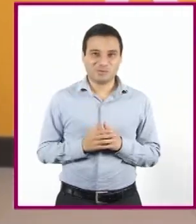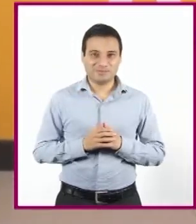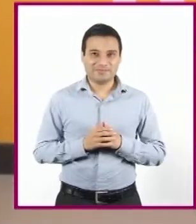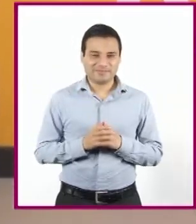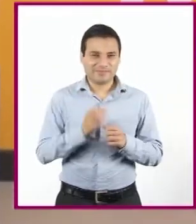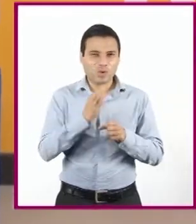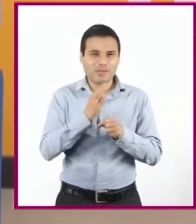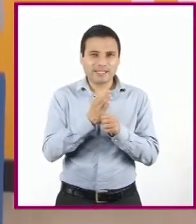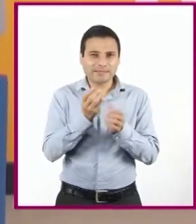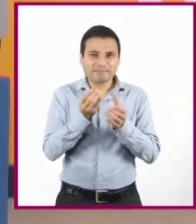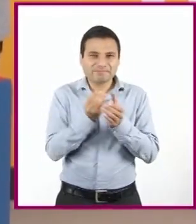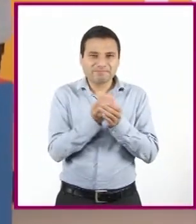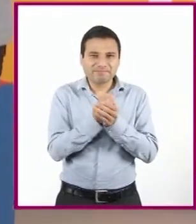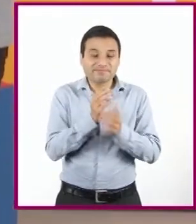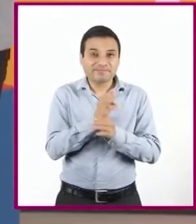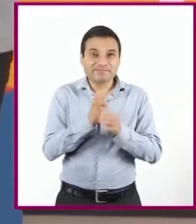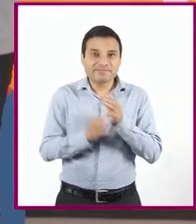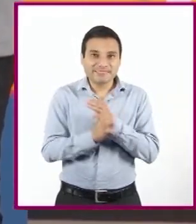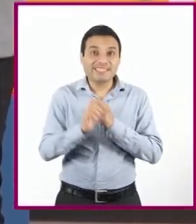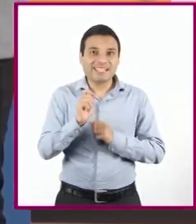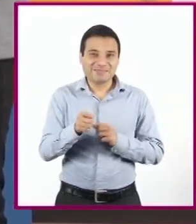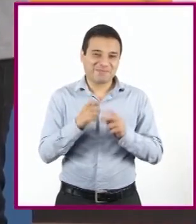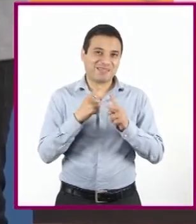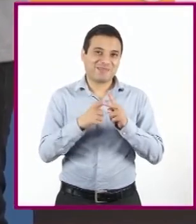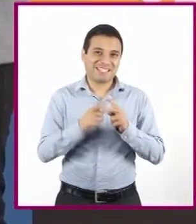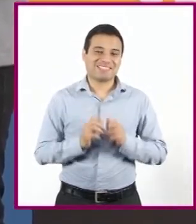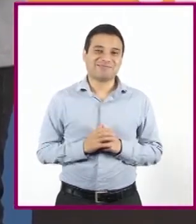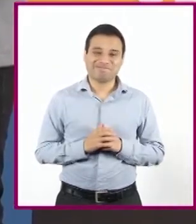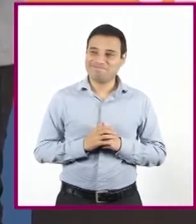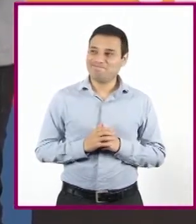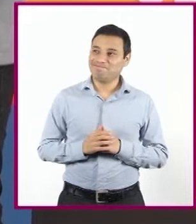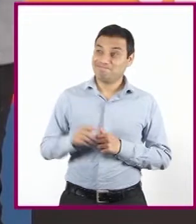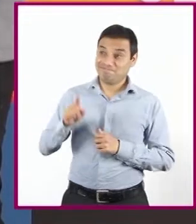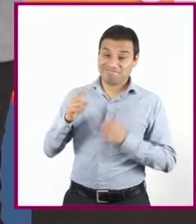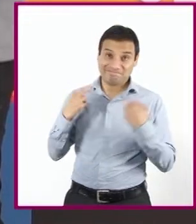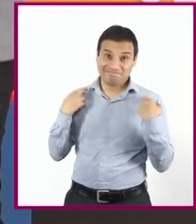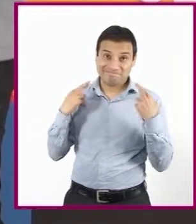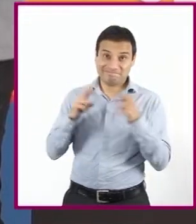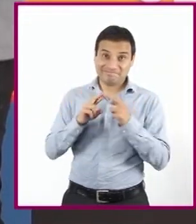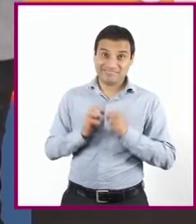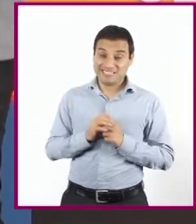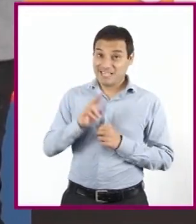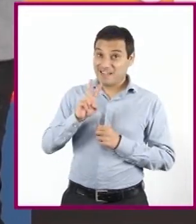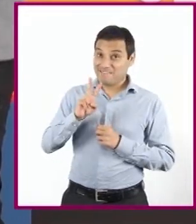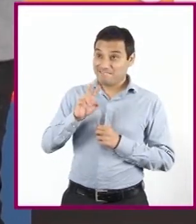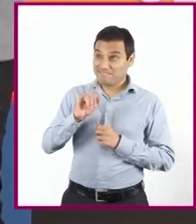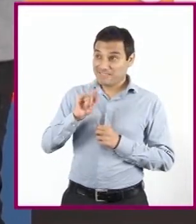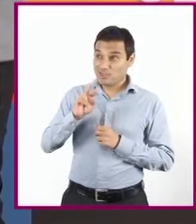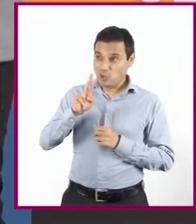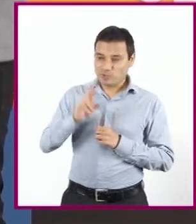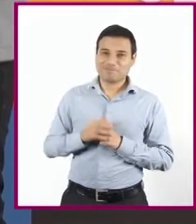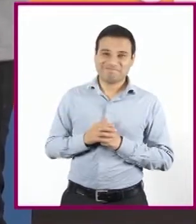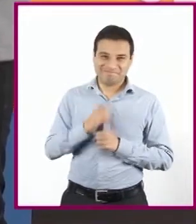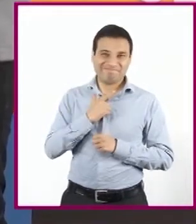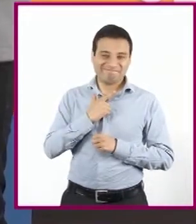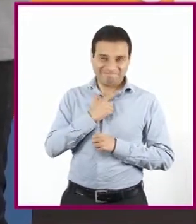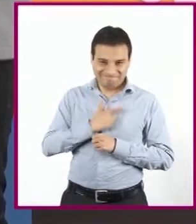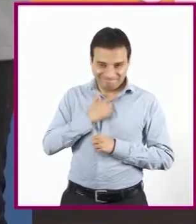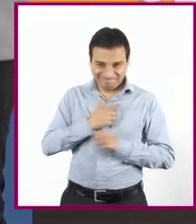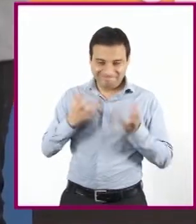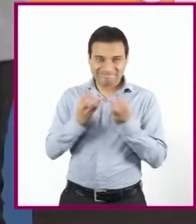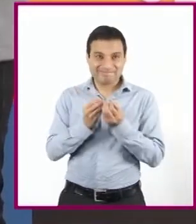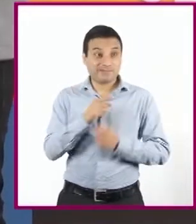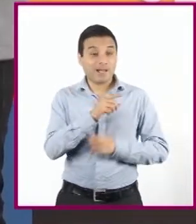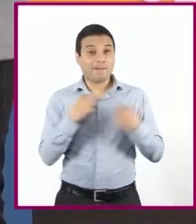Esta sesión corresponde a la asignatura de Matemáticas. Tengo el placer de estar con el maestro Víctor Jesús Barabata Villasana. Ella es